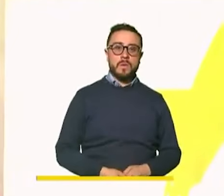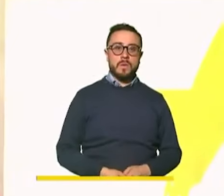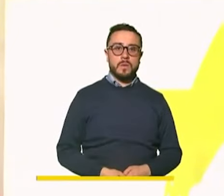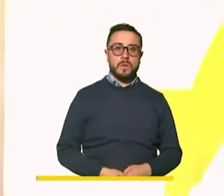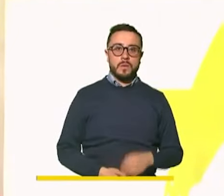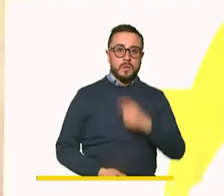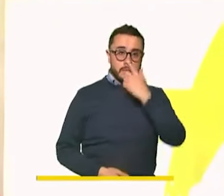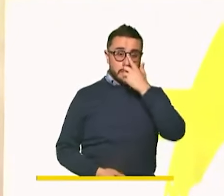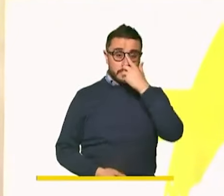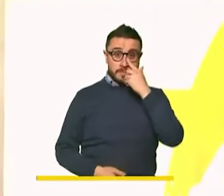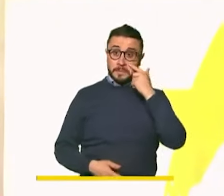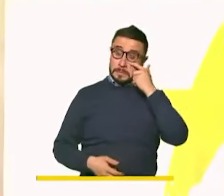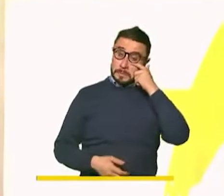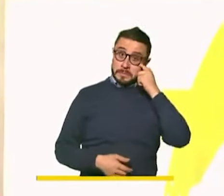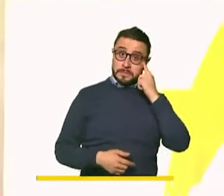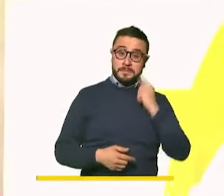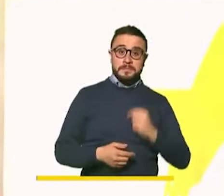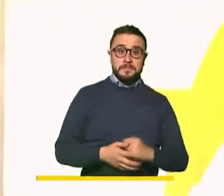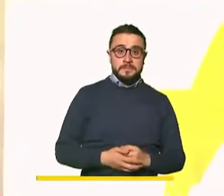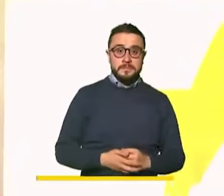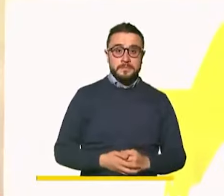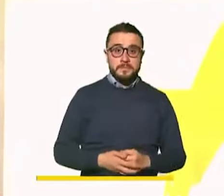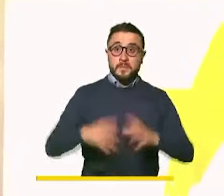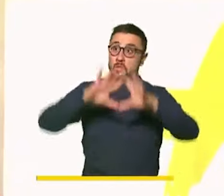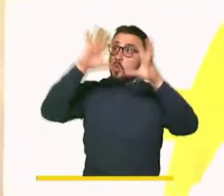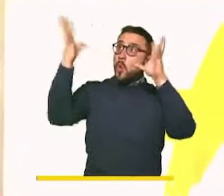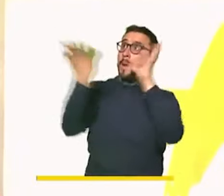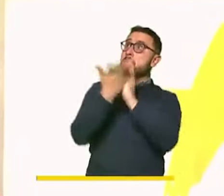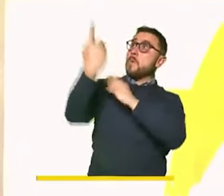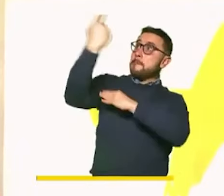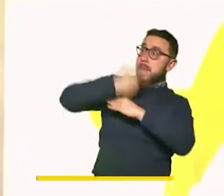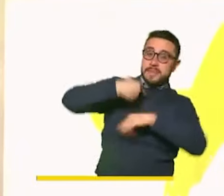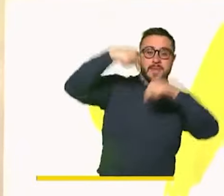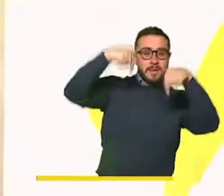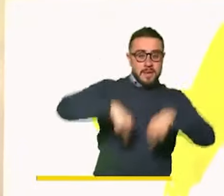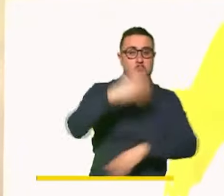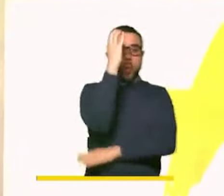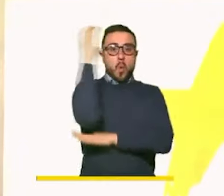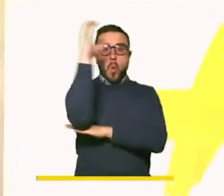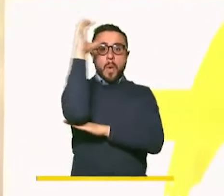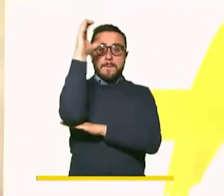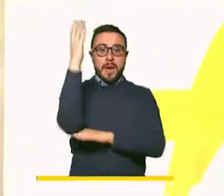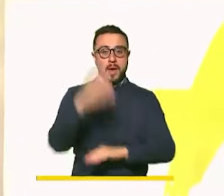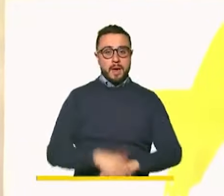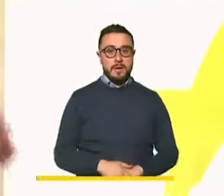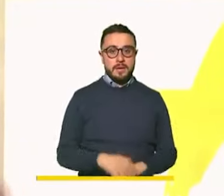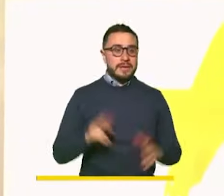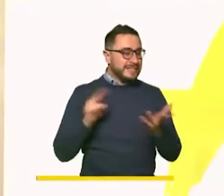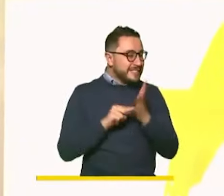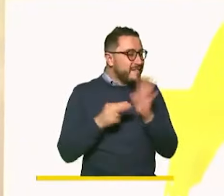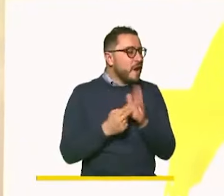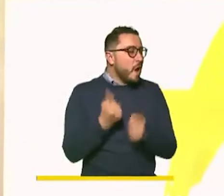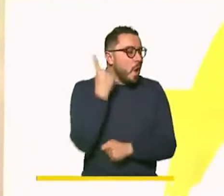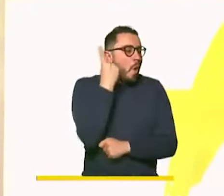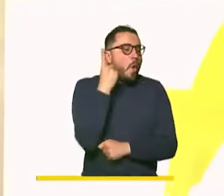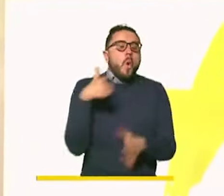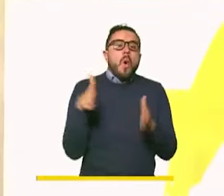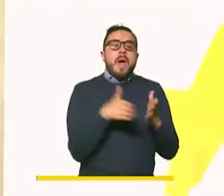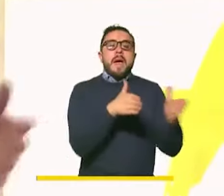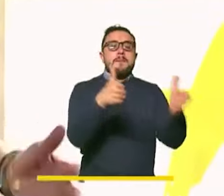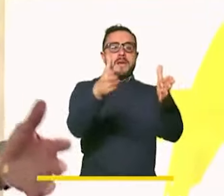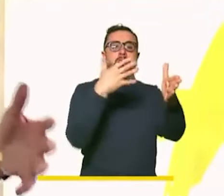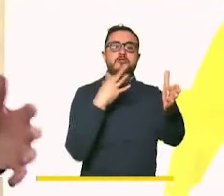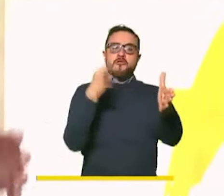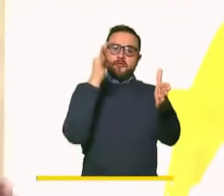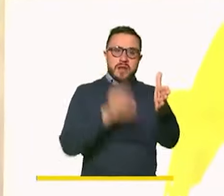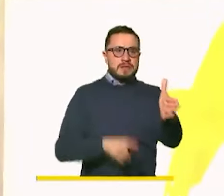de la humanidad en Colombia. Es el único camino que tenemos realmente para construir